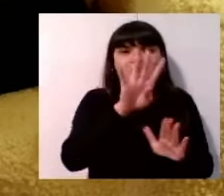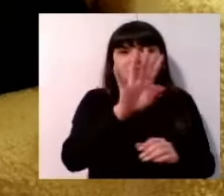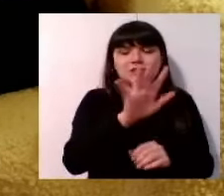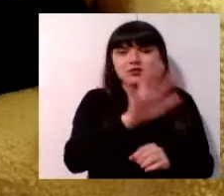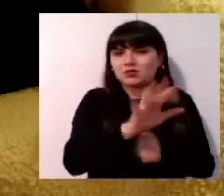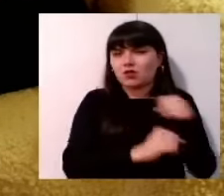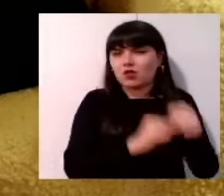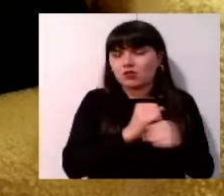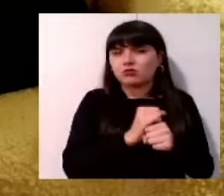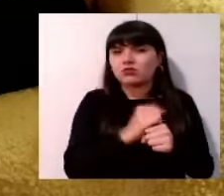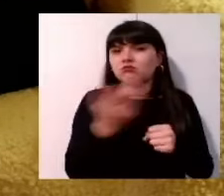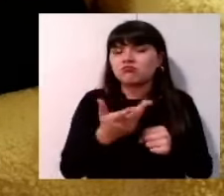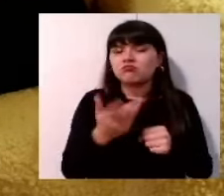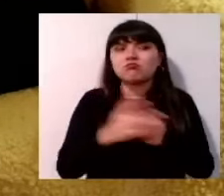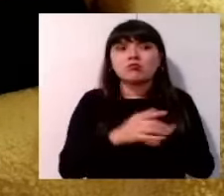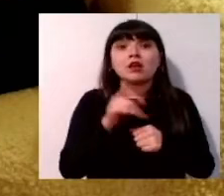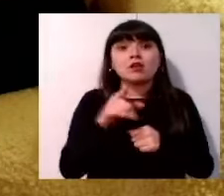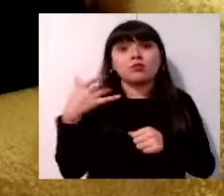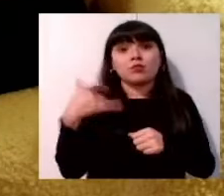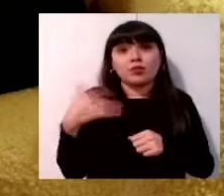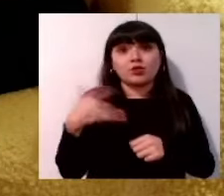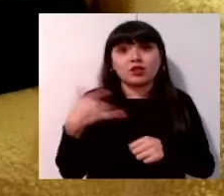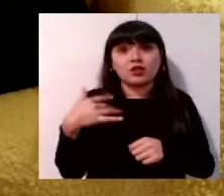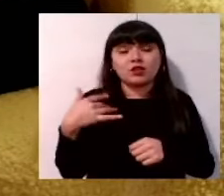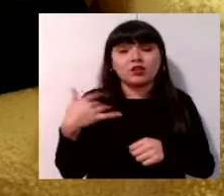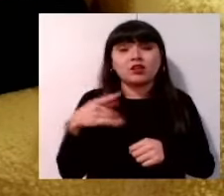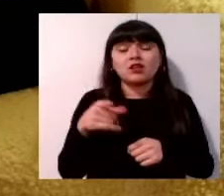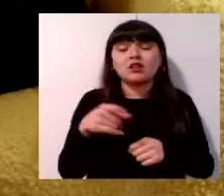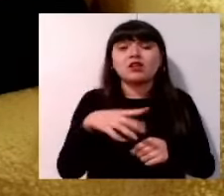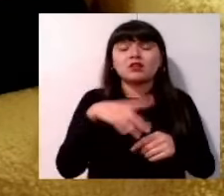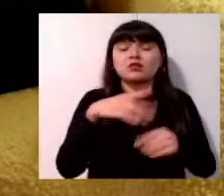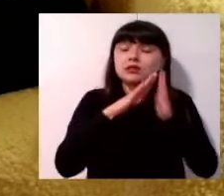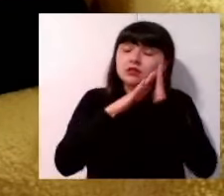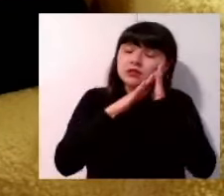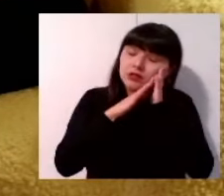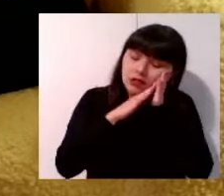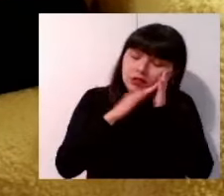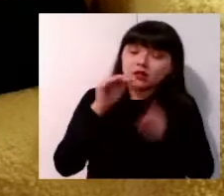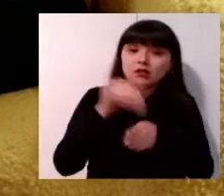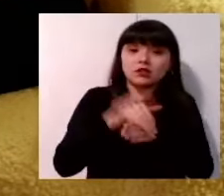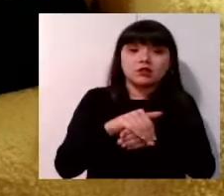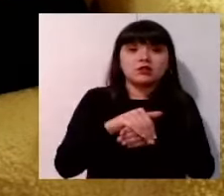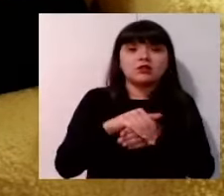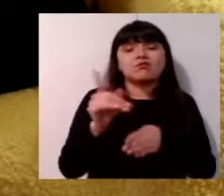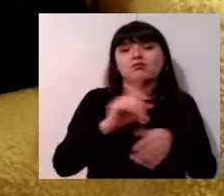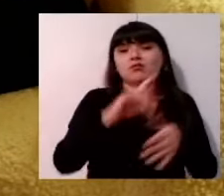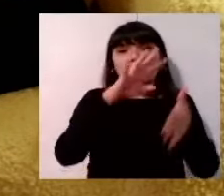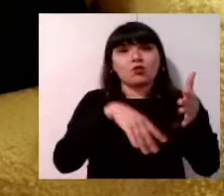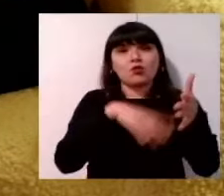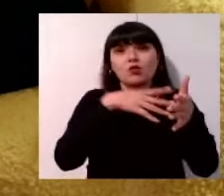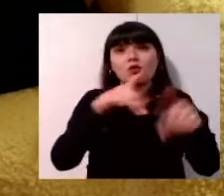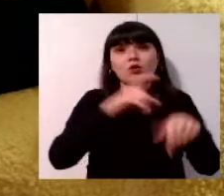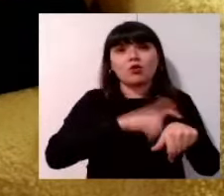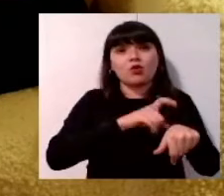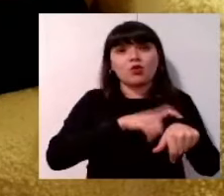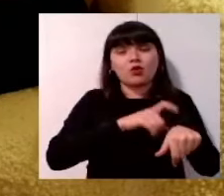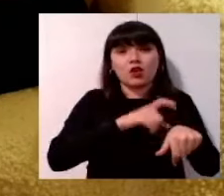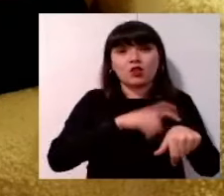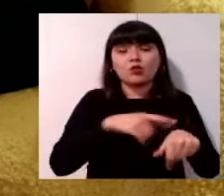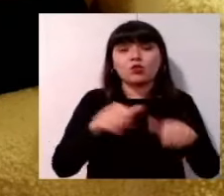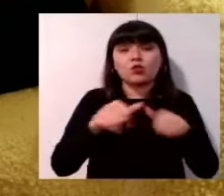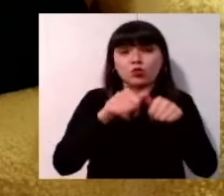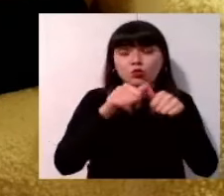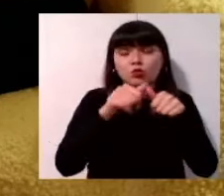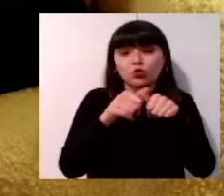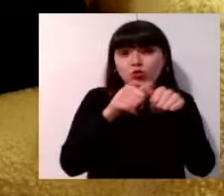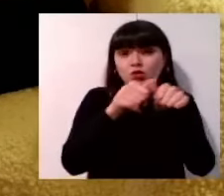no solamente es sacar la siesta o la siesta, sino que el horario de la siesta, la duración de la siesta, eso también